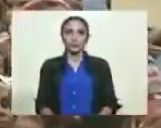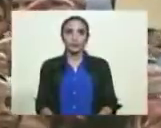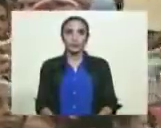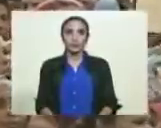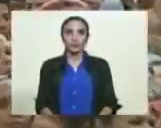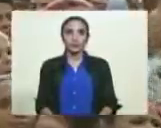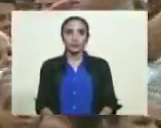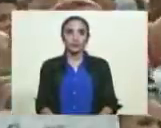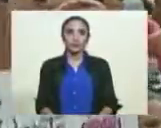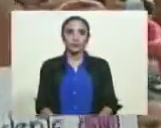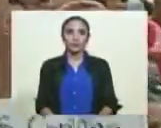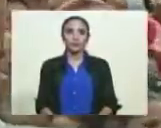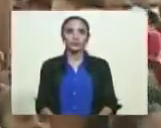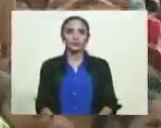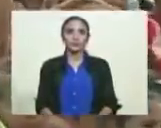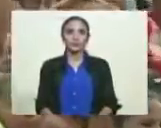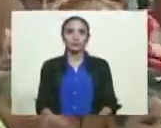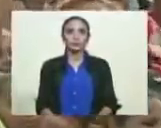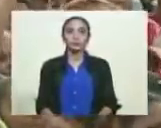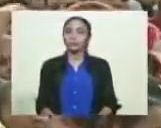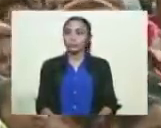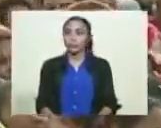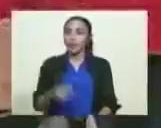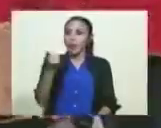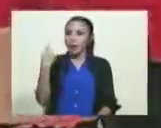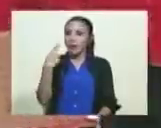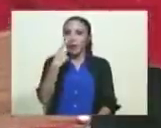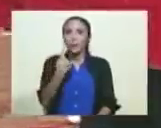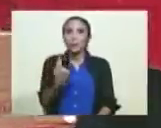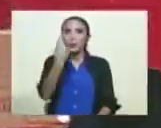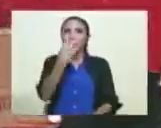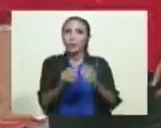Ayer fue primero de mayo.